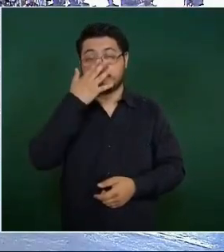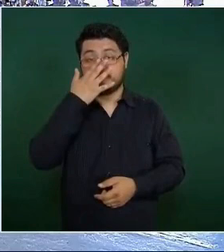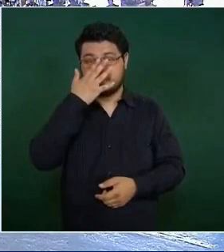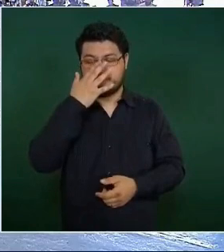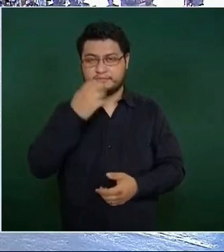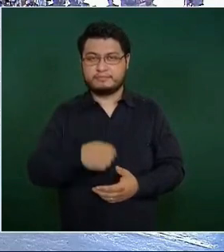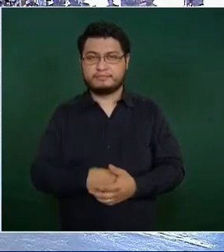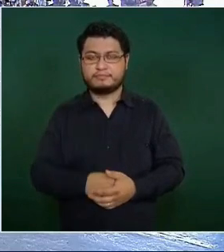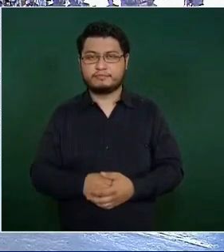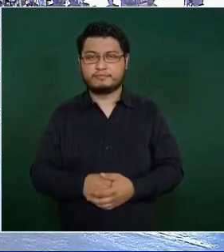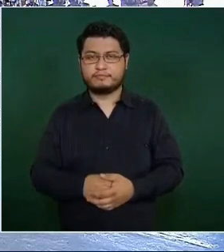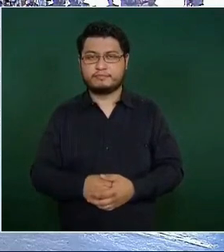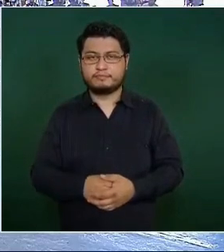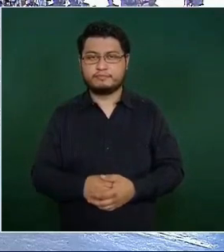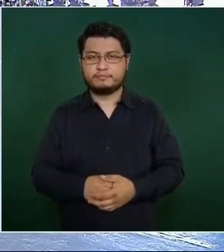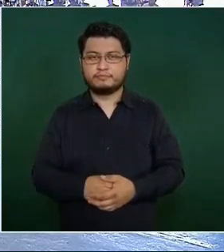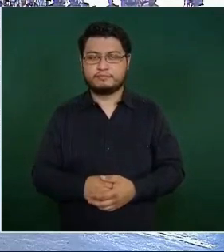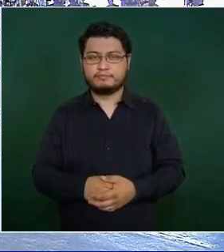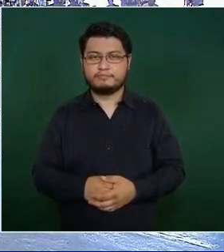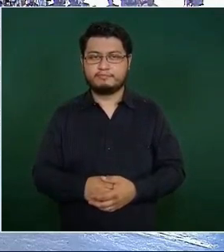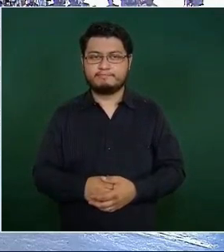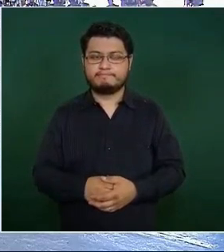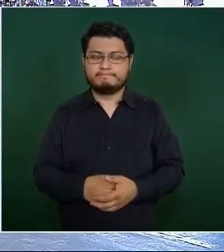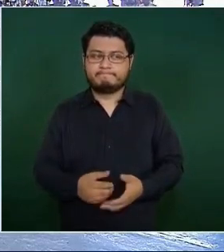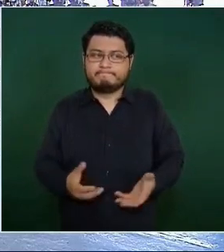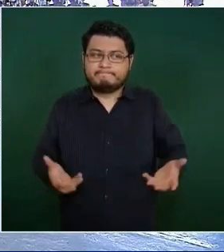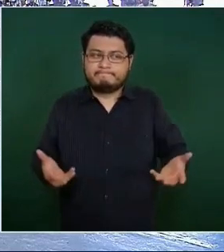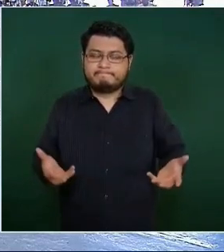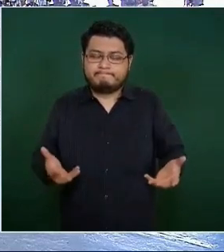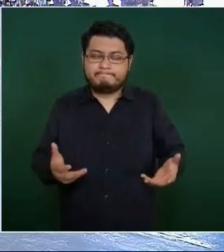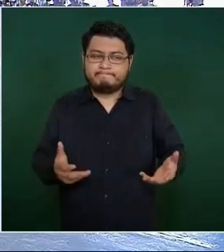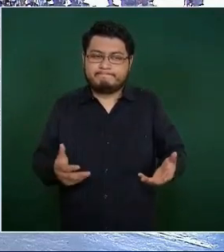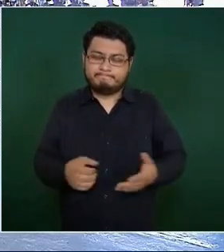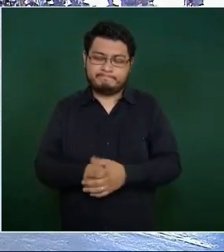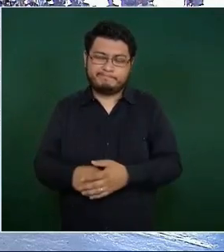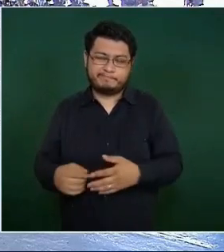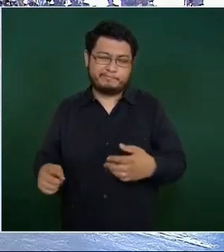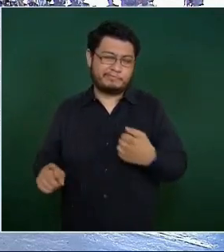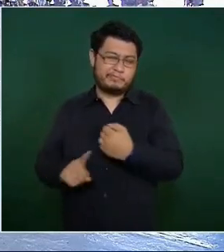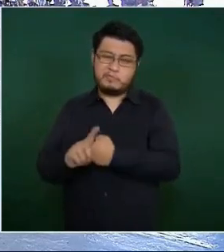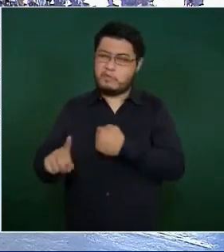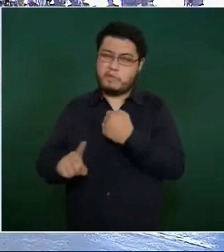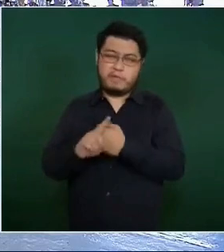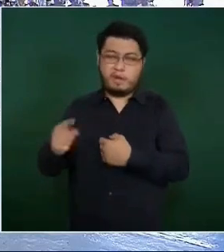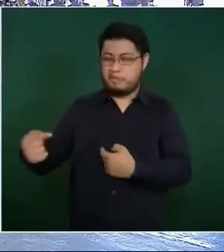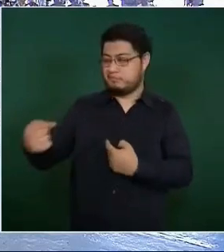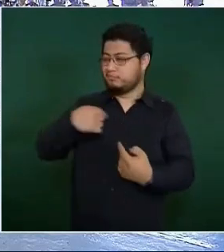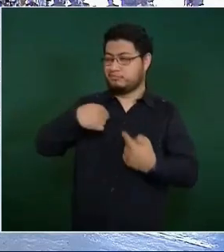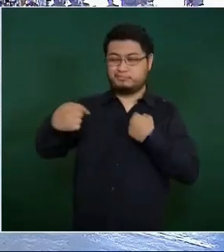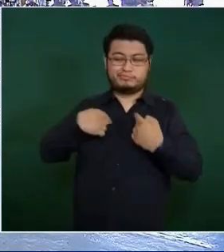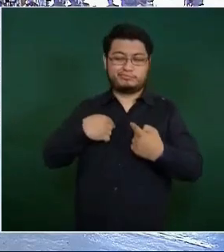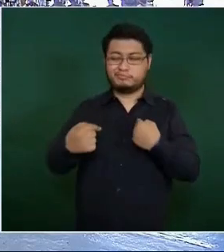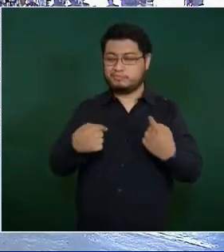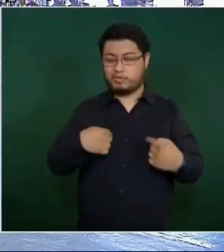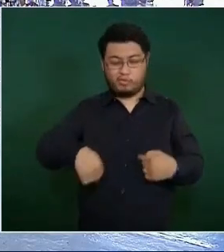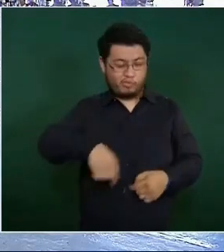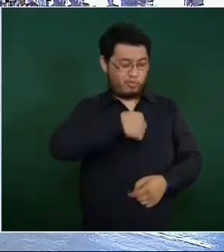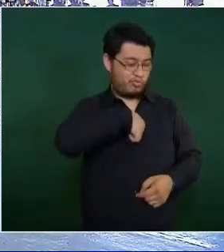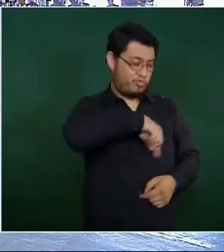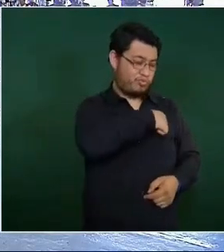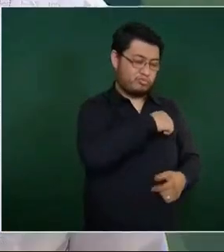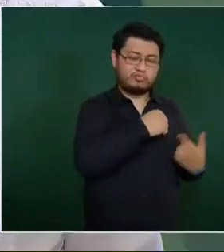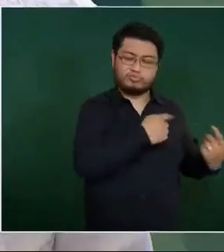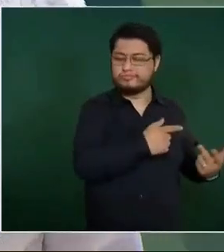Y pues acababa de tener problemas con nosotros. Por lo